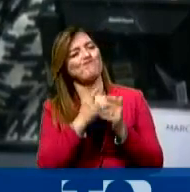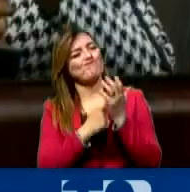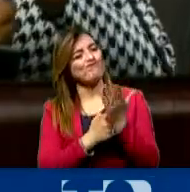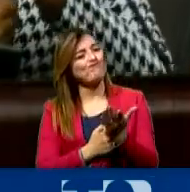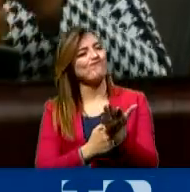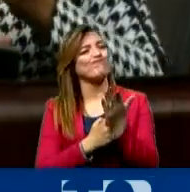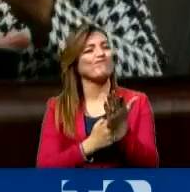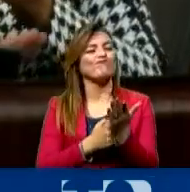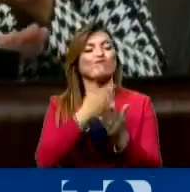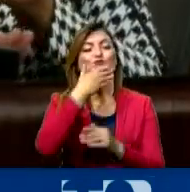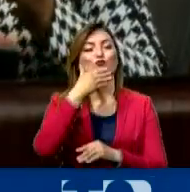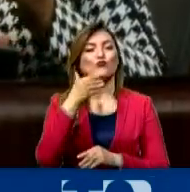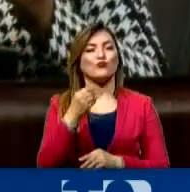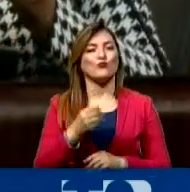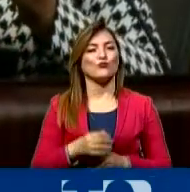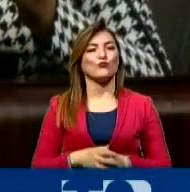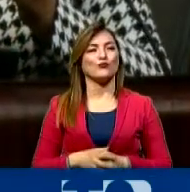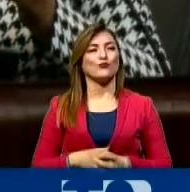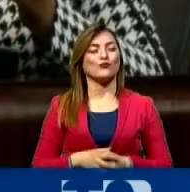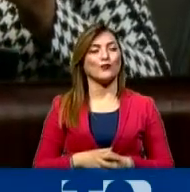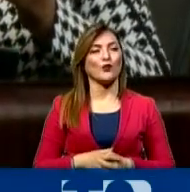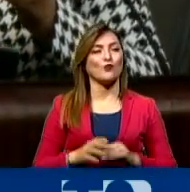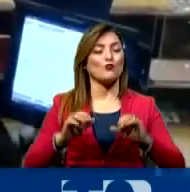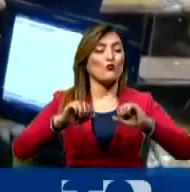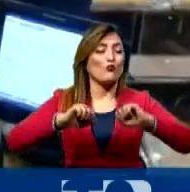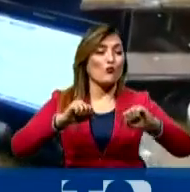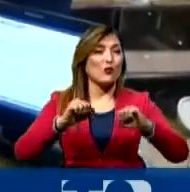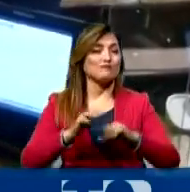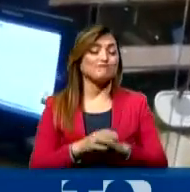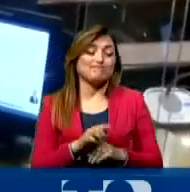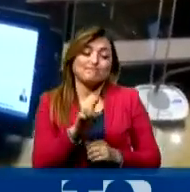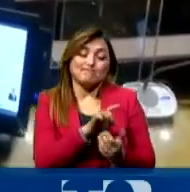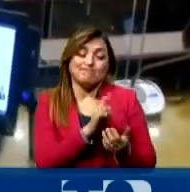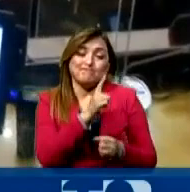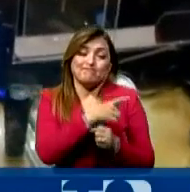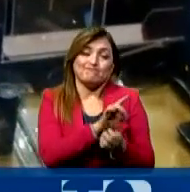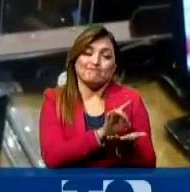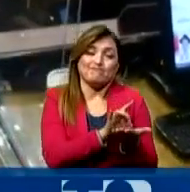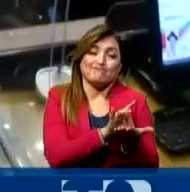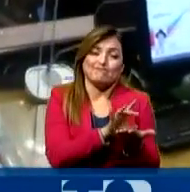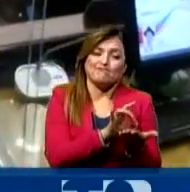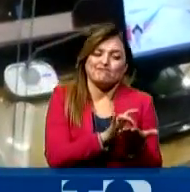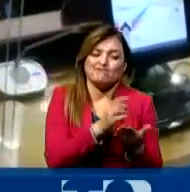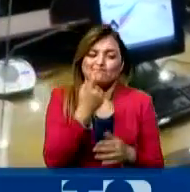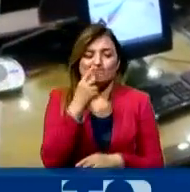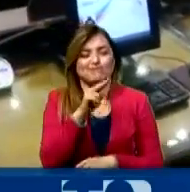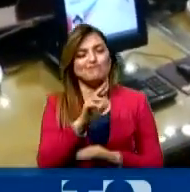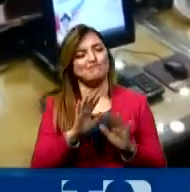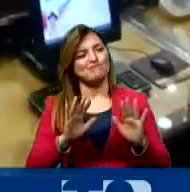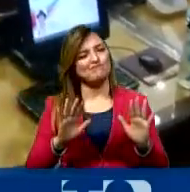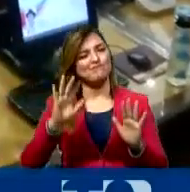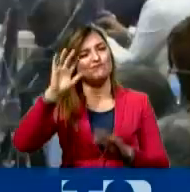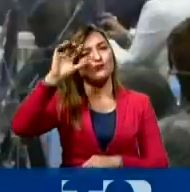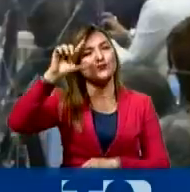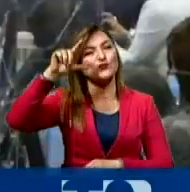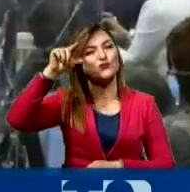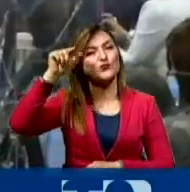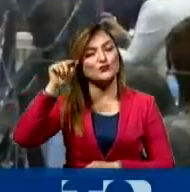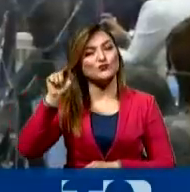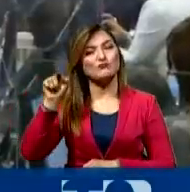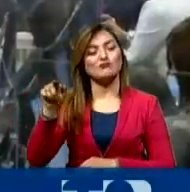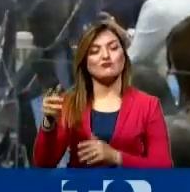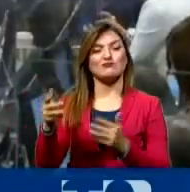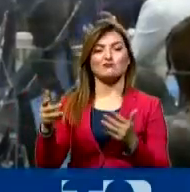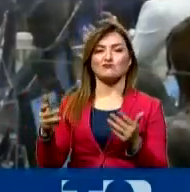escenario más probable ante la aplicación de esto, lo que nos encontraremos es con un gobierno que venga, luego